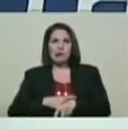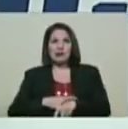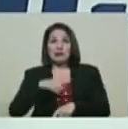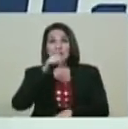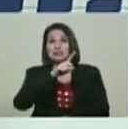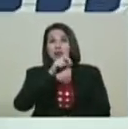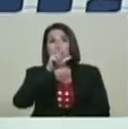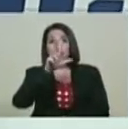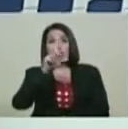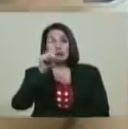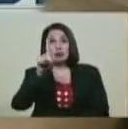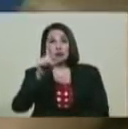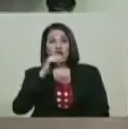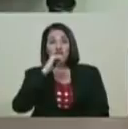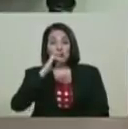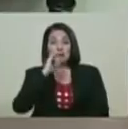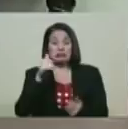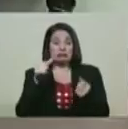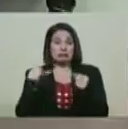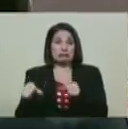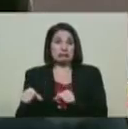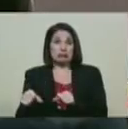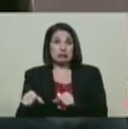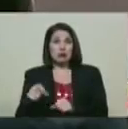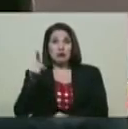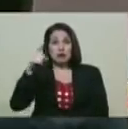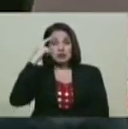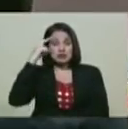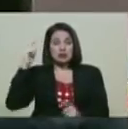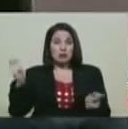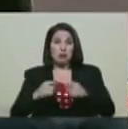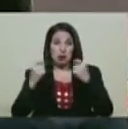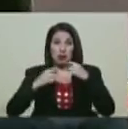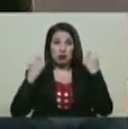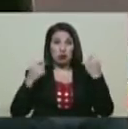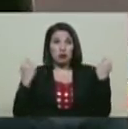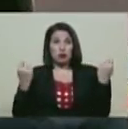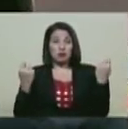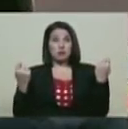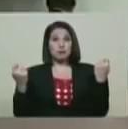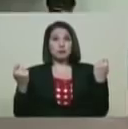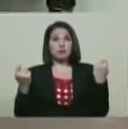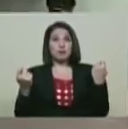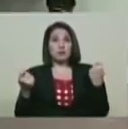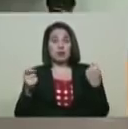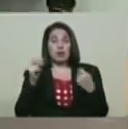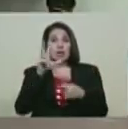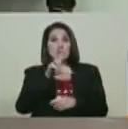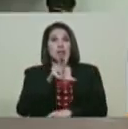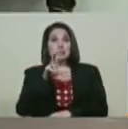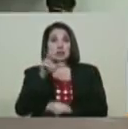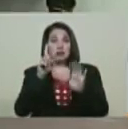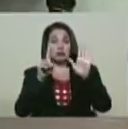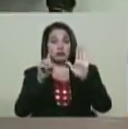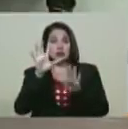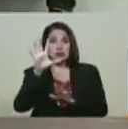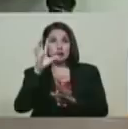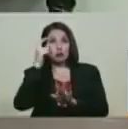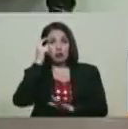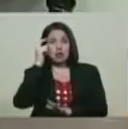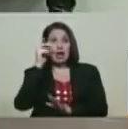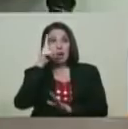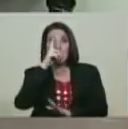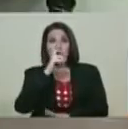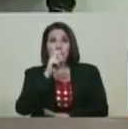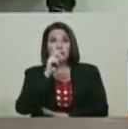sacó 131 noticias. Ustedes saben que un periódico, en 365 días del año,